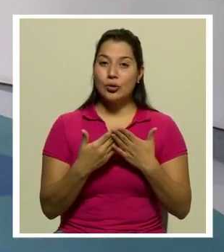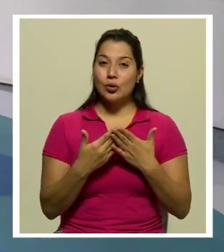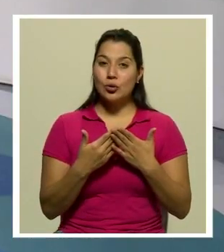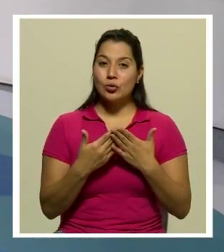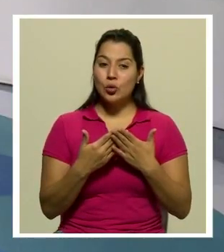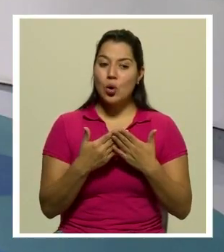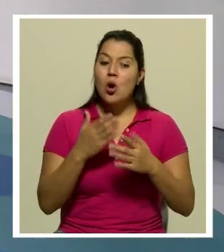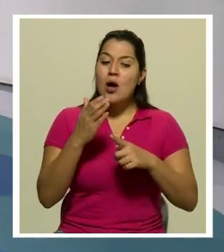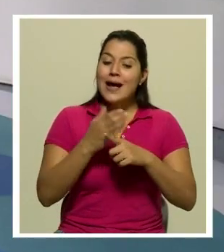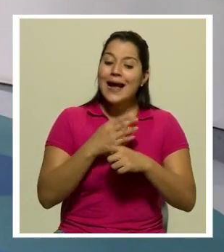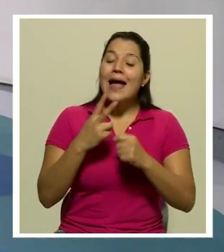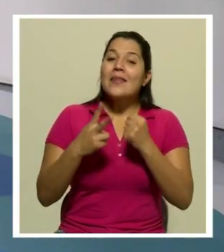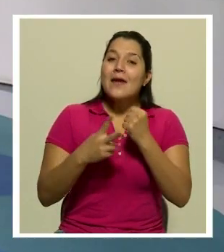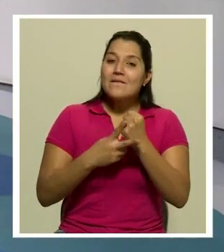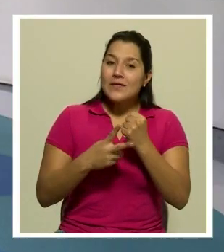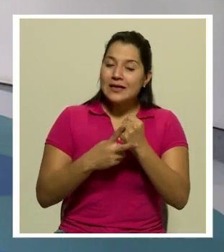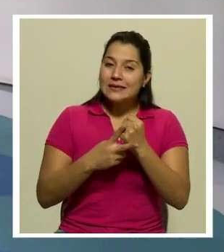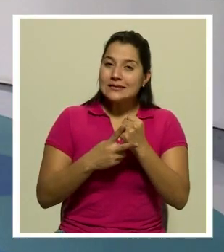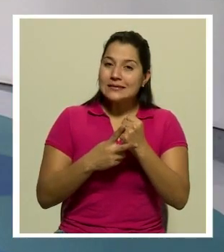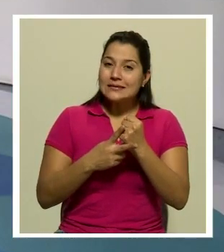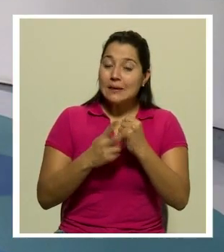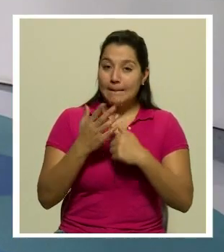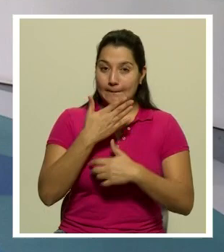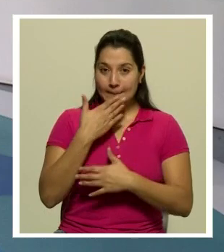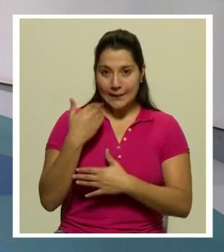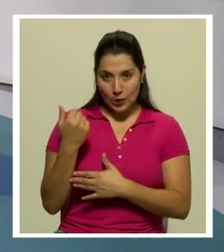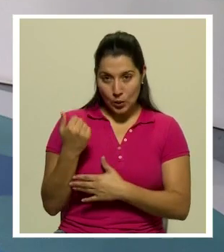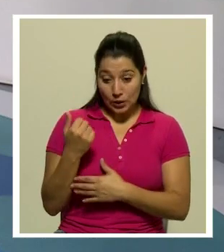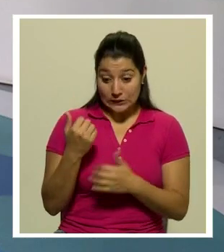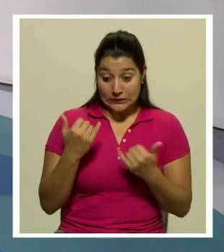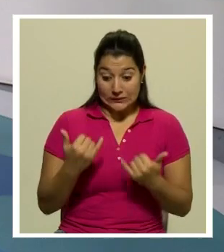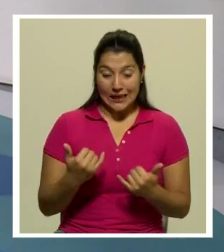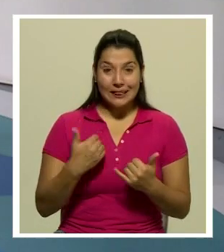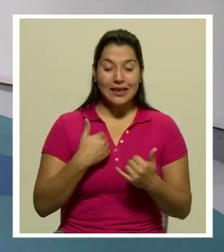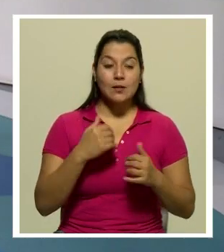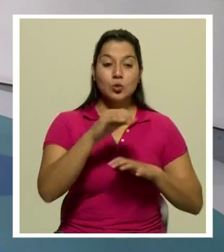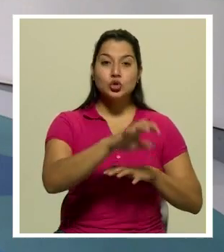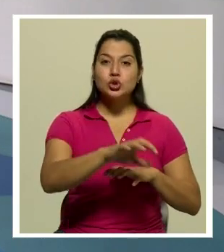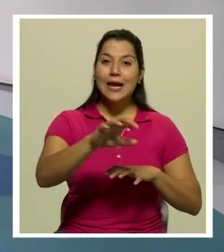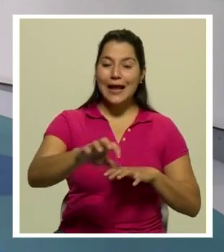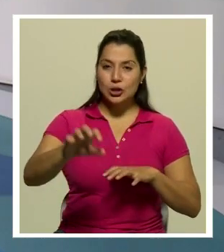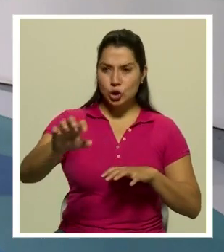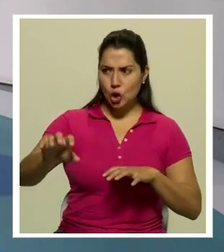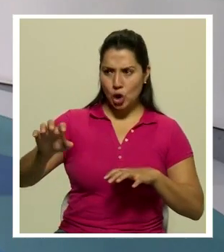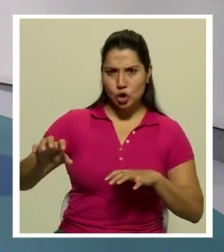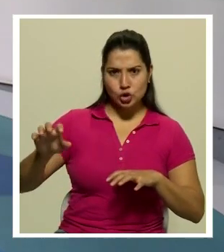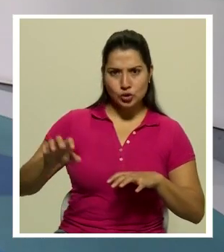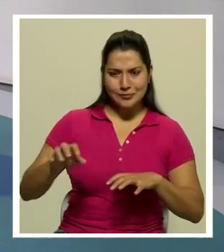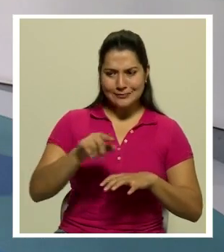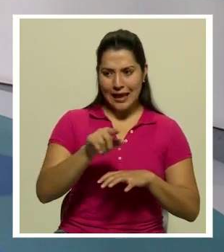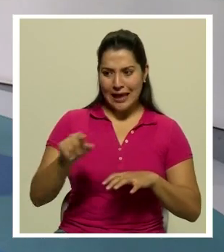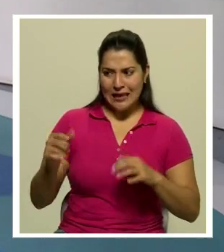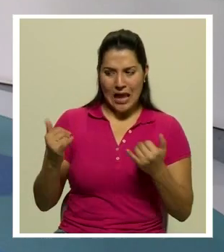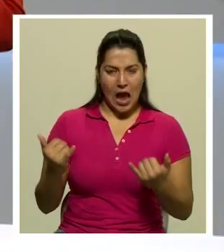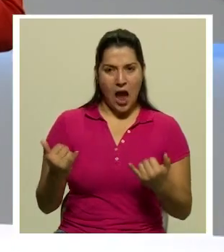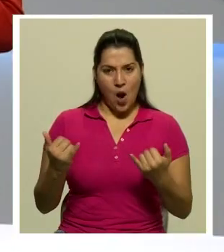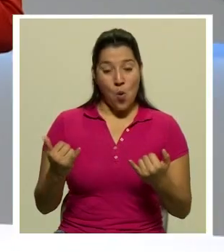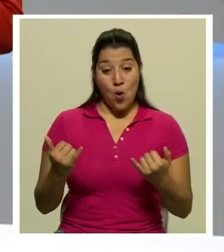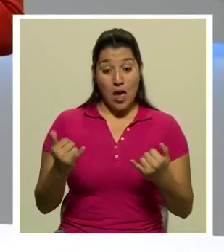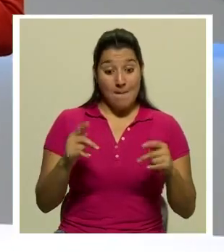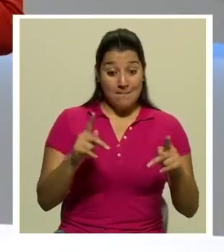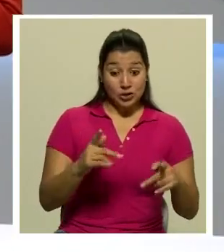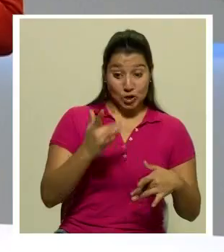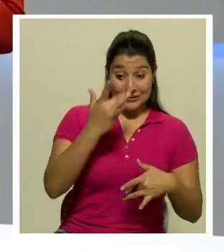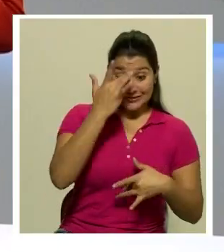va asentando, el hecho de tener cantones enteros en donde todos los enfermos que tenía el cantón